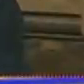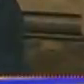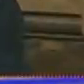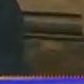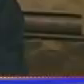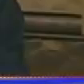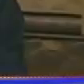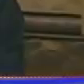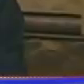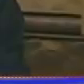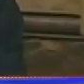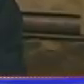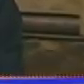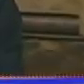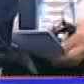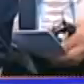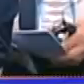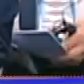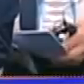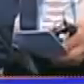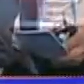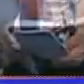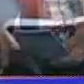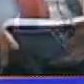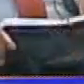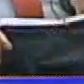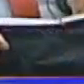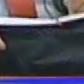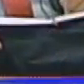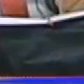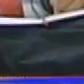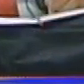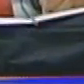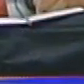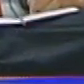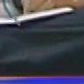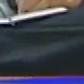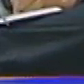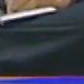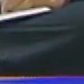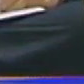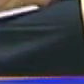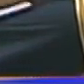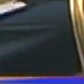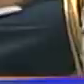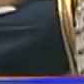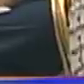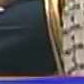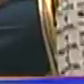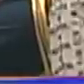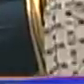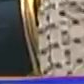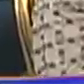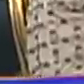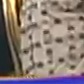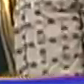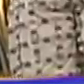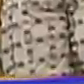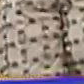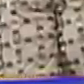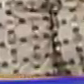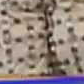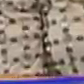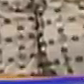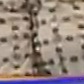económica, tecnológica, industrial y militar. Y en materia política, el gobierno de la Federación de Rusia ha manifestado una firme posición